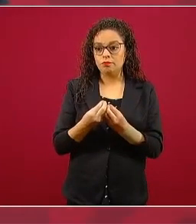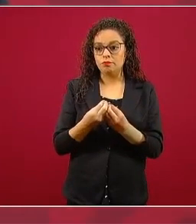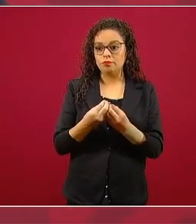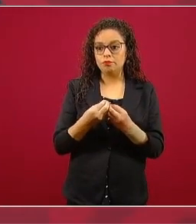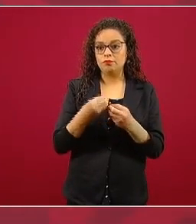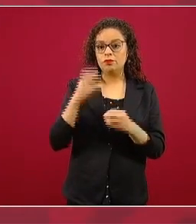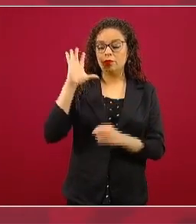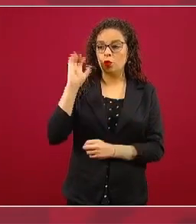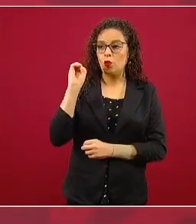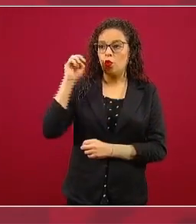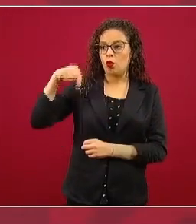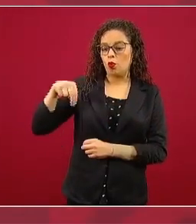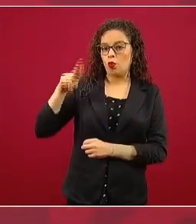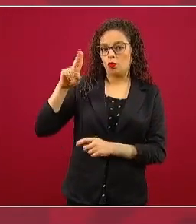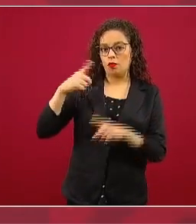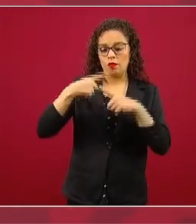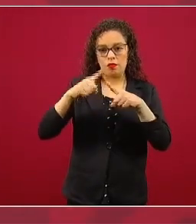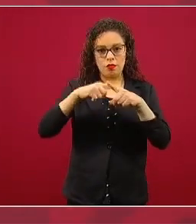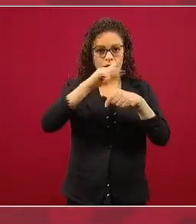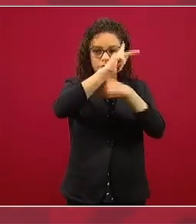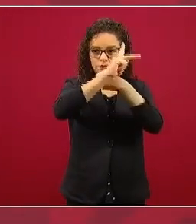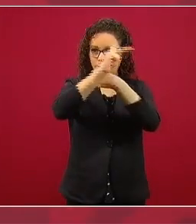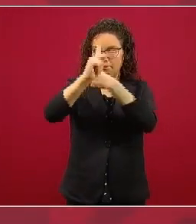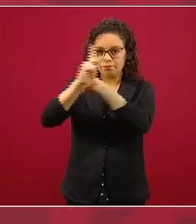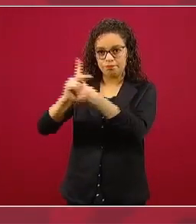en la ONU,